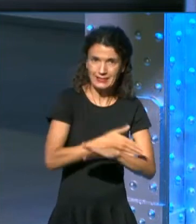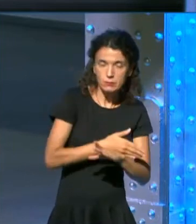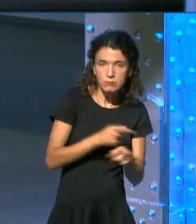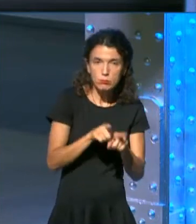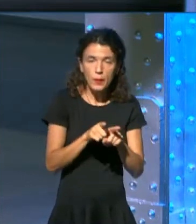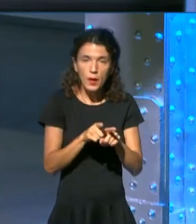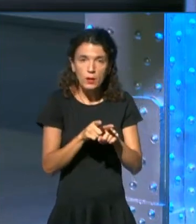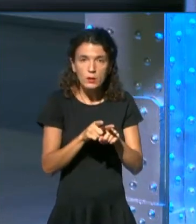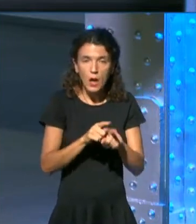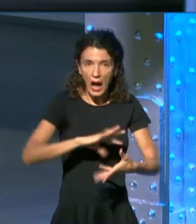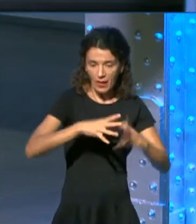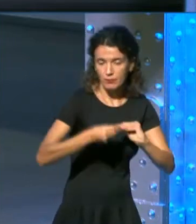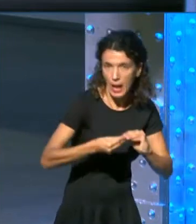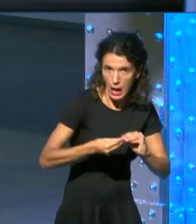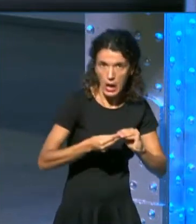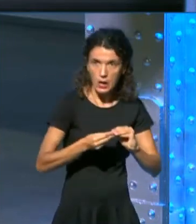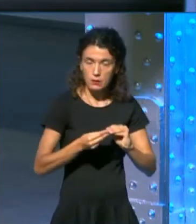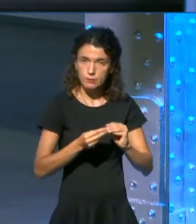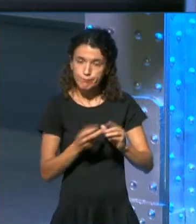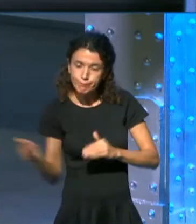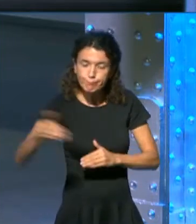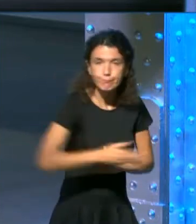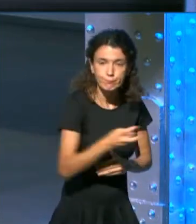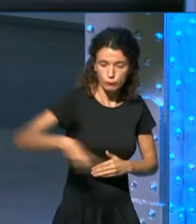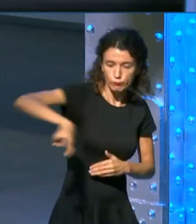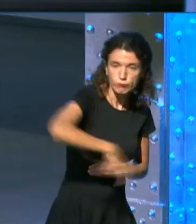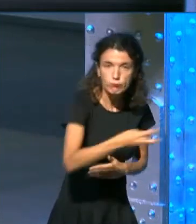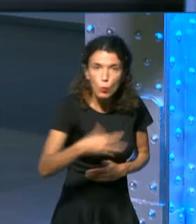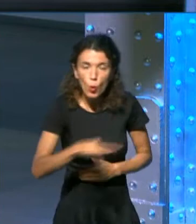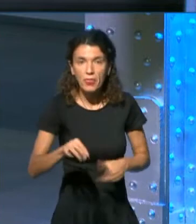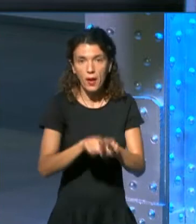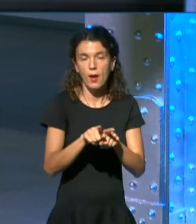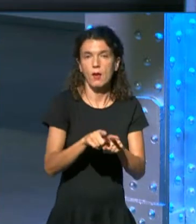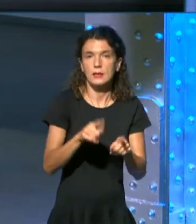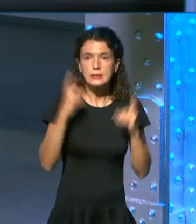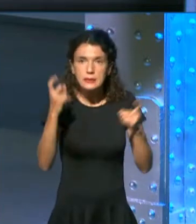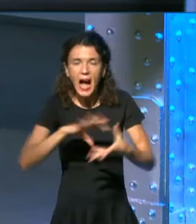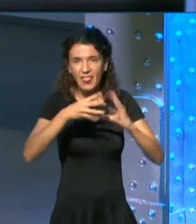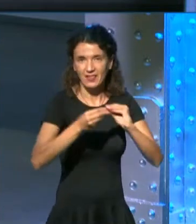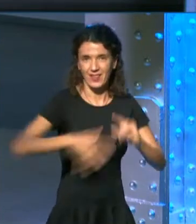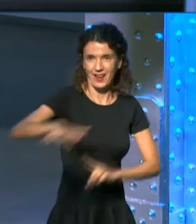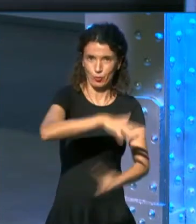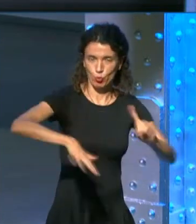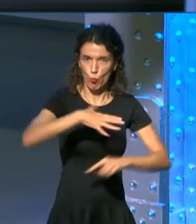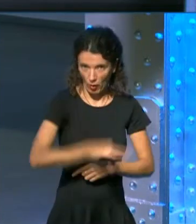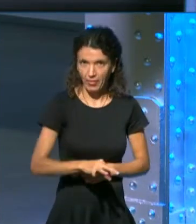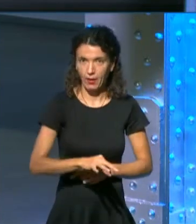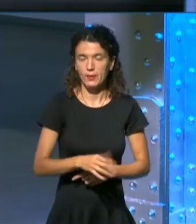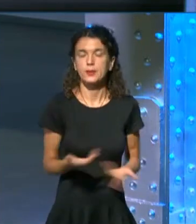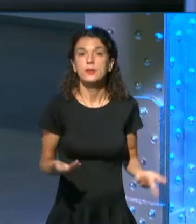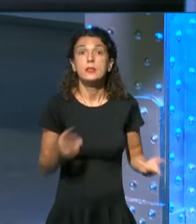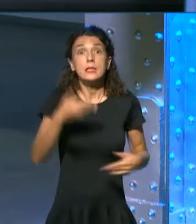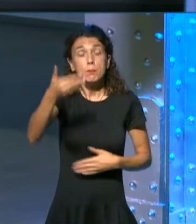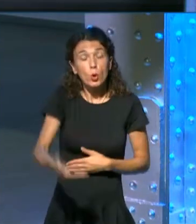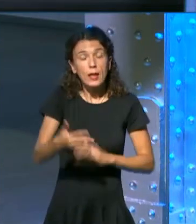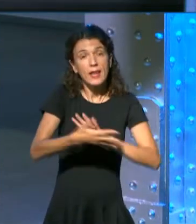cambiar, de girar, si cambia la dirección de la presa, o sea que se adapta también al cambio. Y es